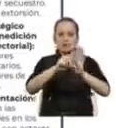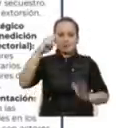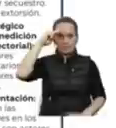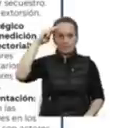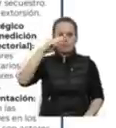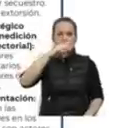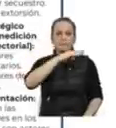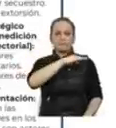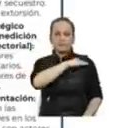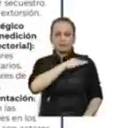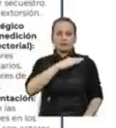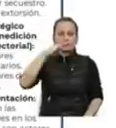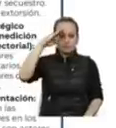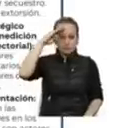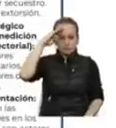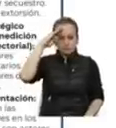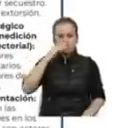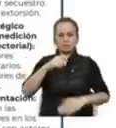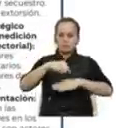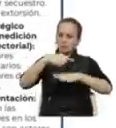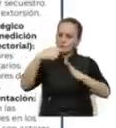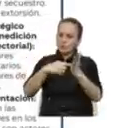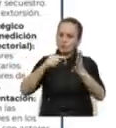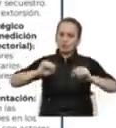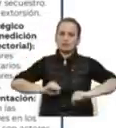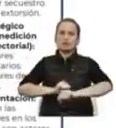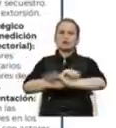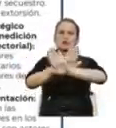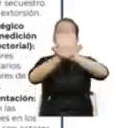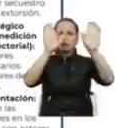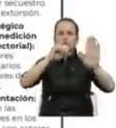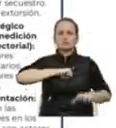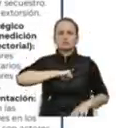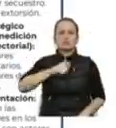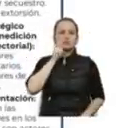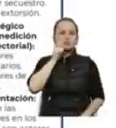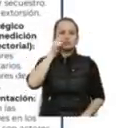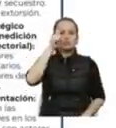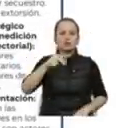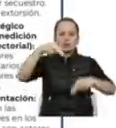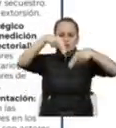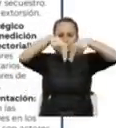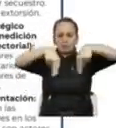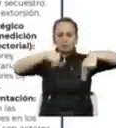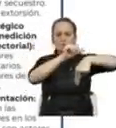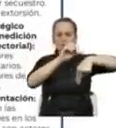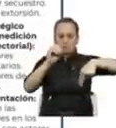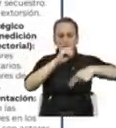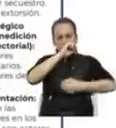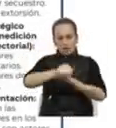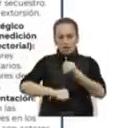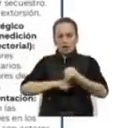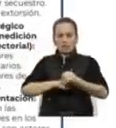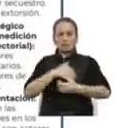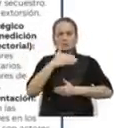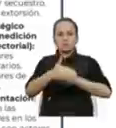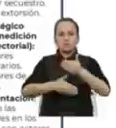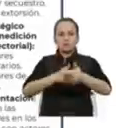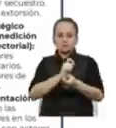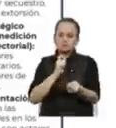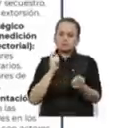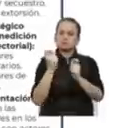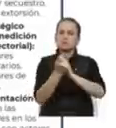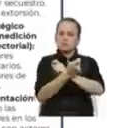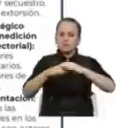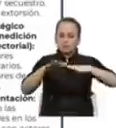pública, integridad, transparencia, derechos humanos y género, para apoyar el proceso de transformación